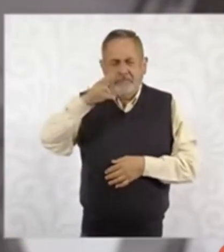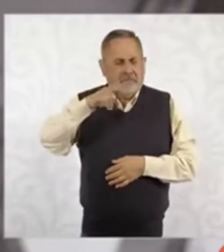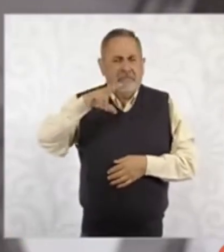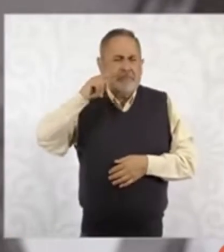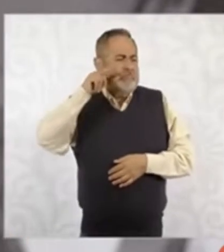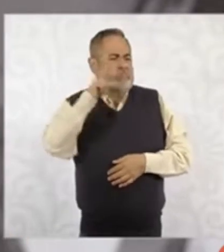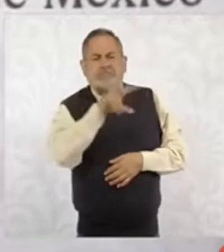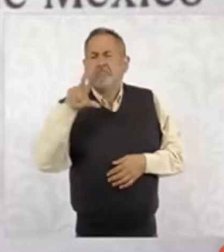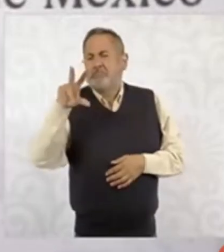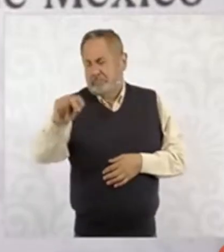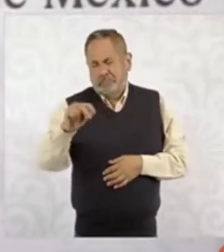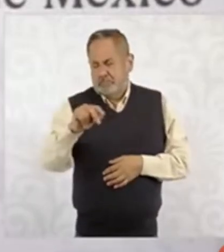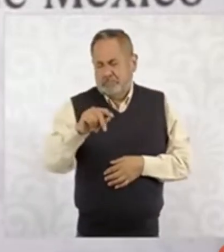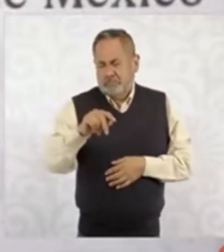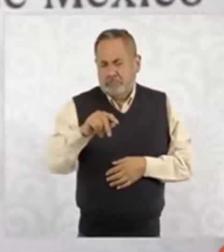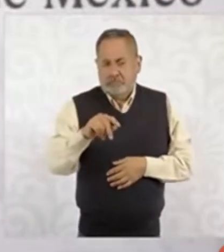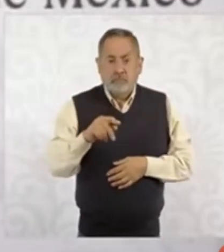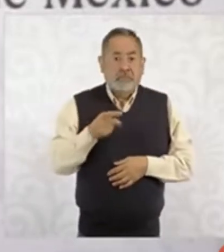opinión.